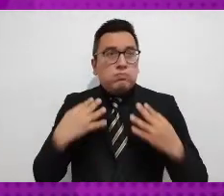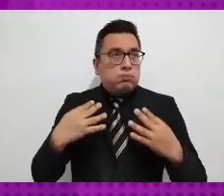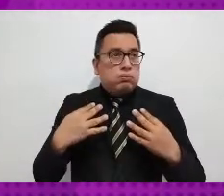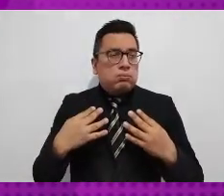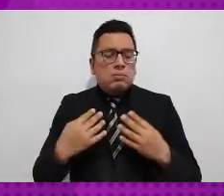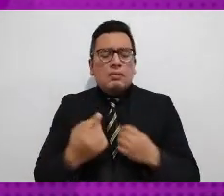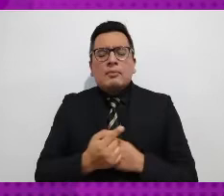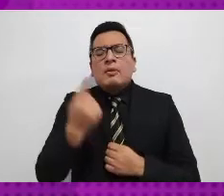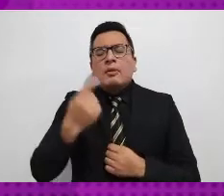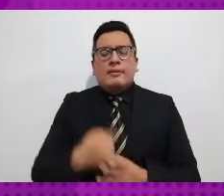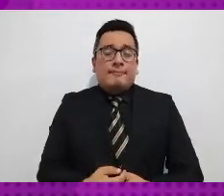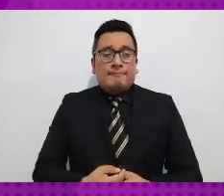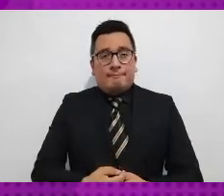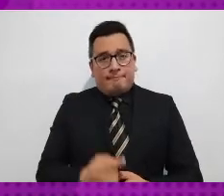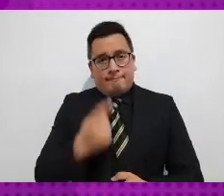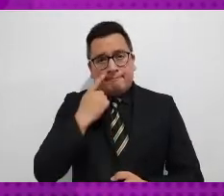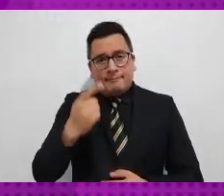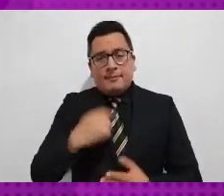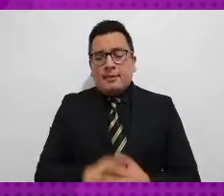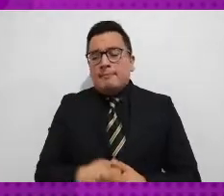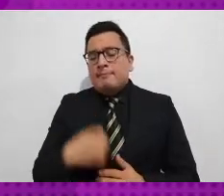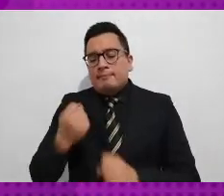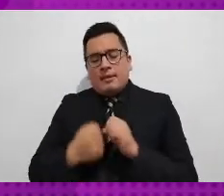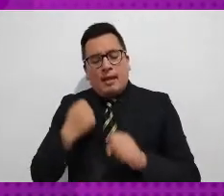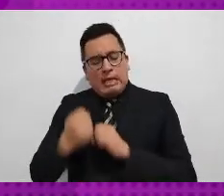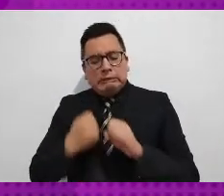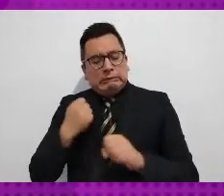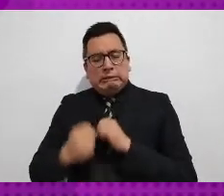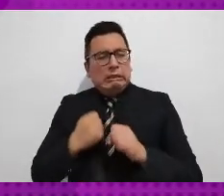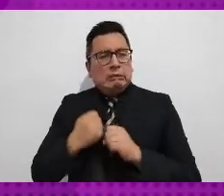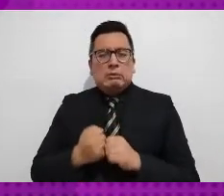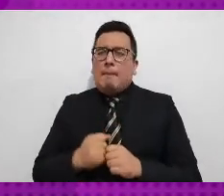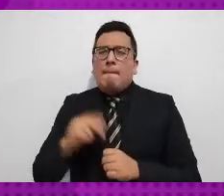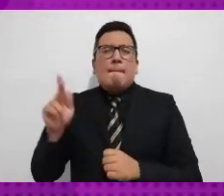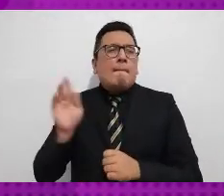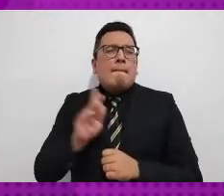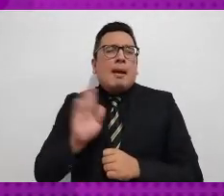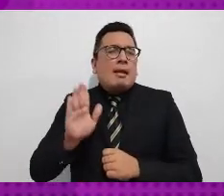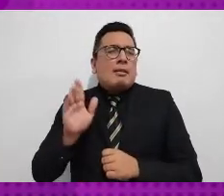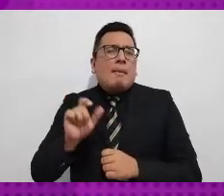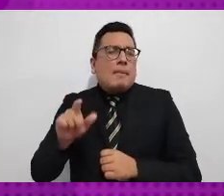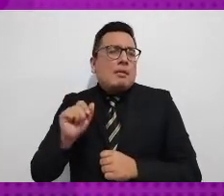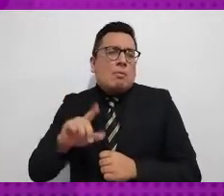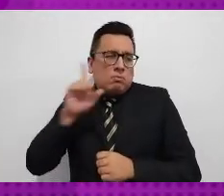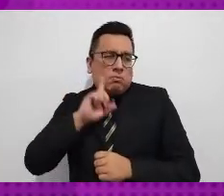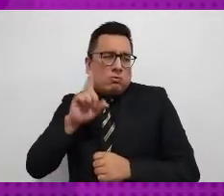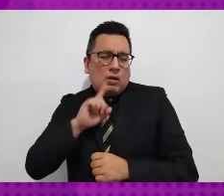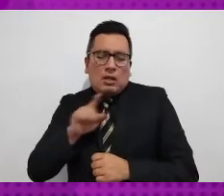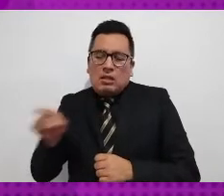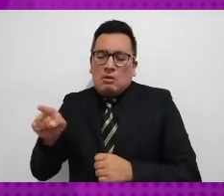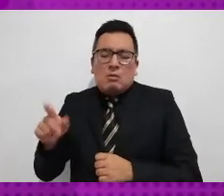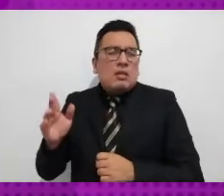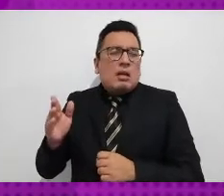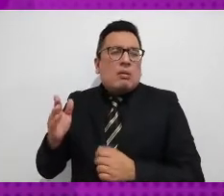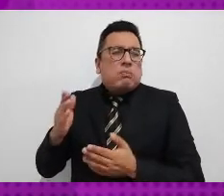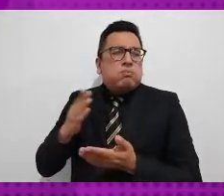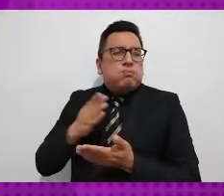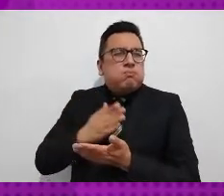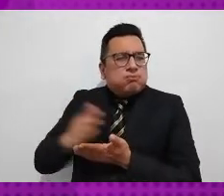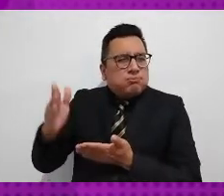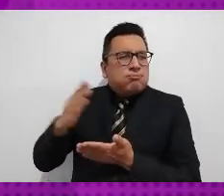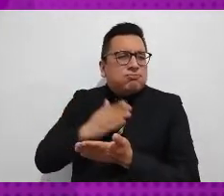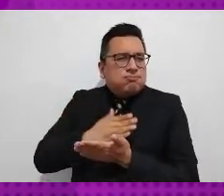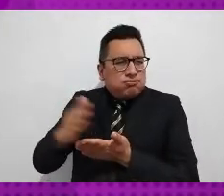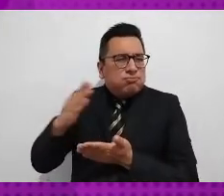A ver, durante muchos años, y al igual que las mujeres en política, las personas que pertenecemos a la diversidad hemos estado relegados de la